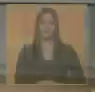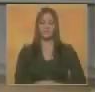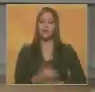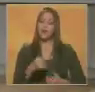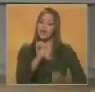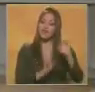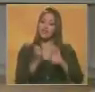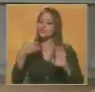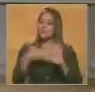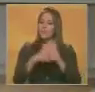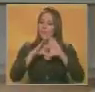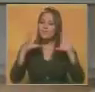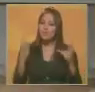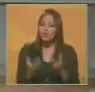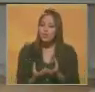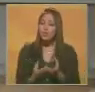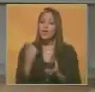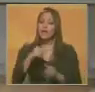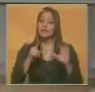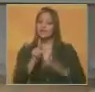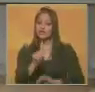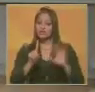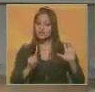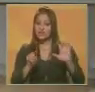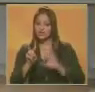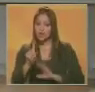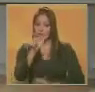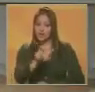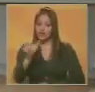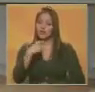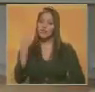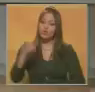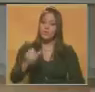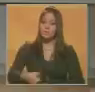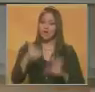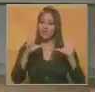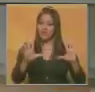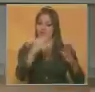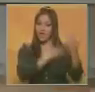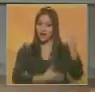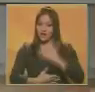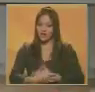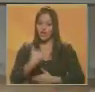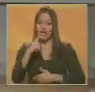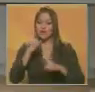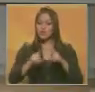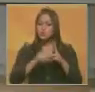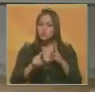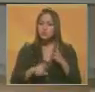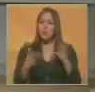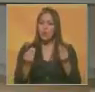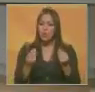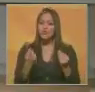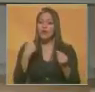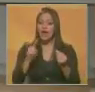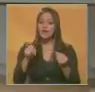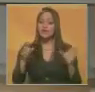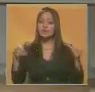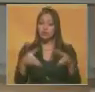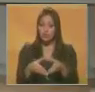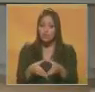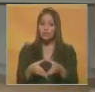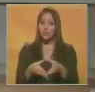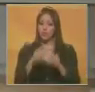Amigos, ahora revisemos lo que pasa en el mundo. En Nigeria, al menos 162 personas murieron y decenas resultaron heridas en los múltiples atentados llevados a cabo por el grupo